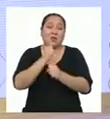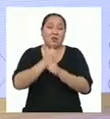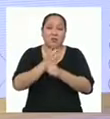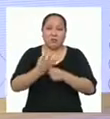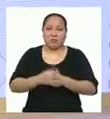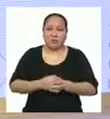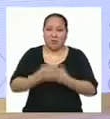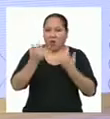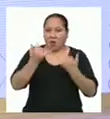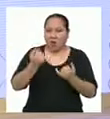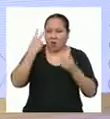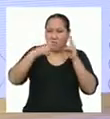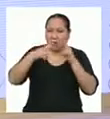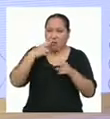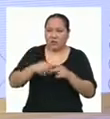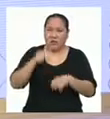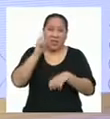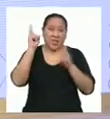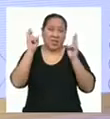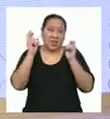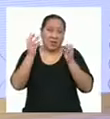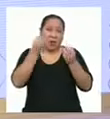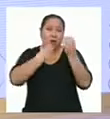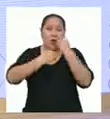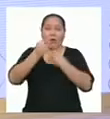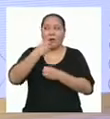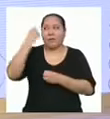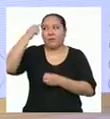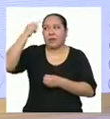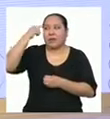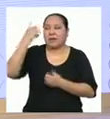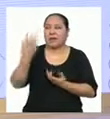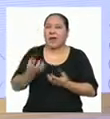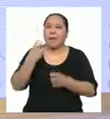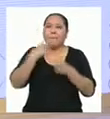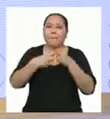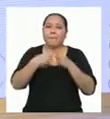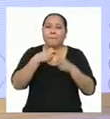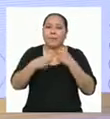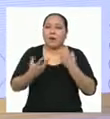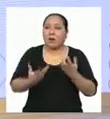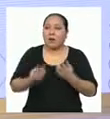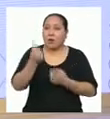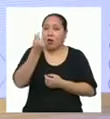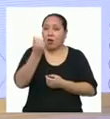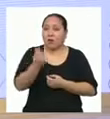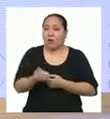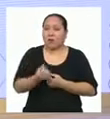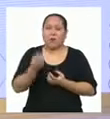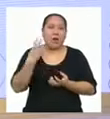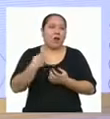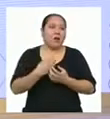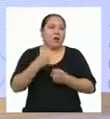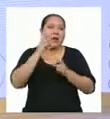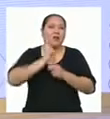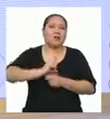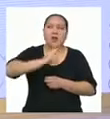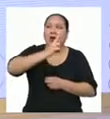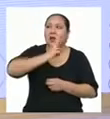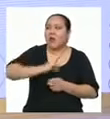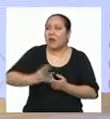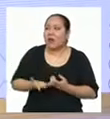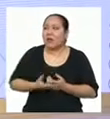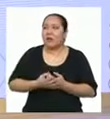que hoy tocamos el tema de la gastronomía, piensa en la crisis económica por la que atraviesan restaurantes, mercados, carretillas, los fast